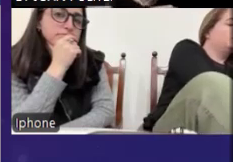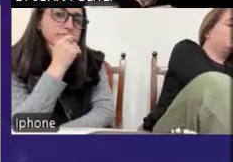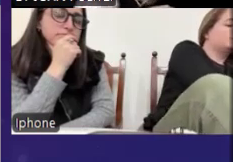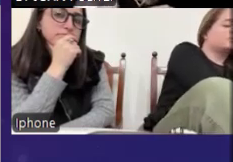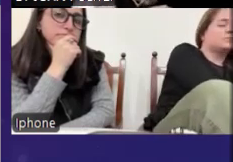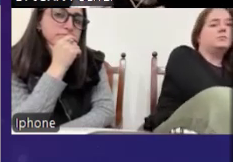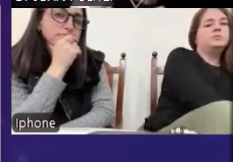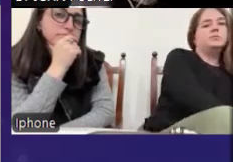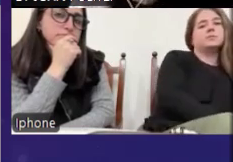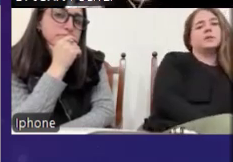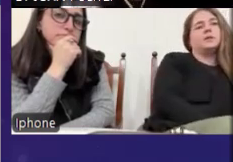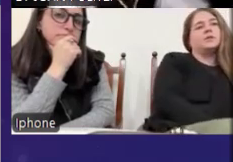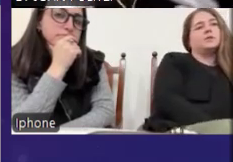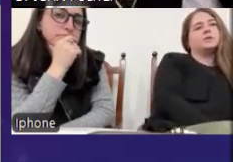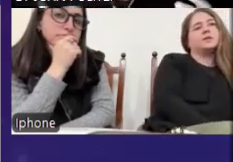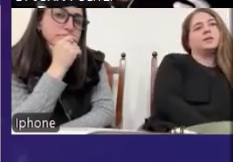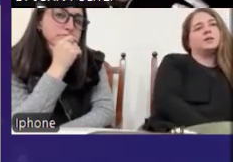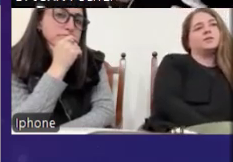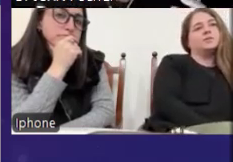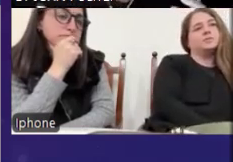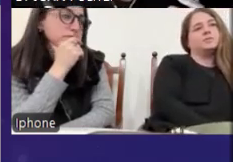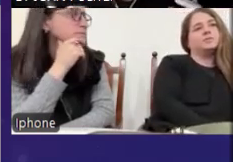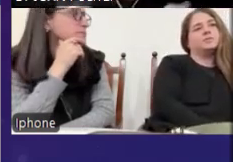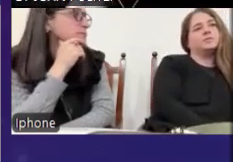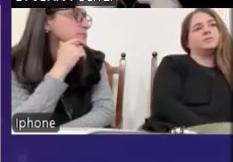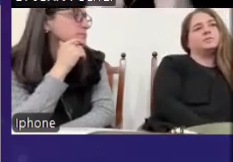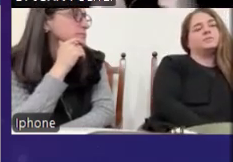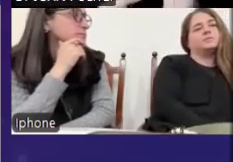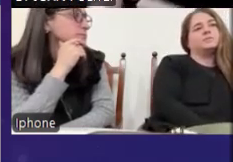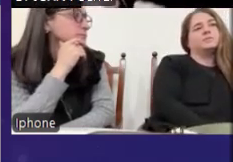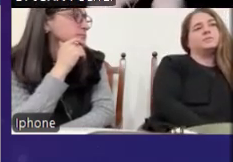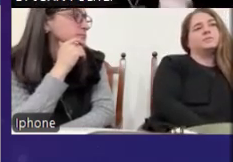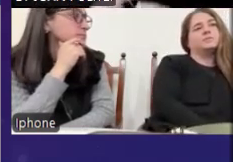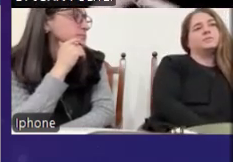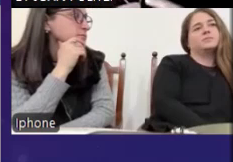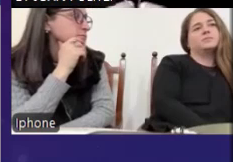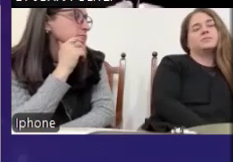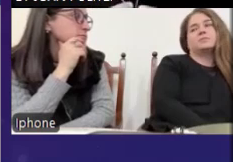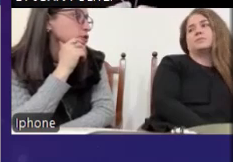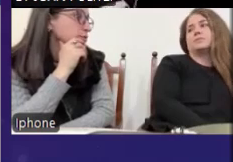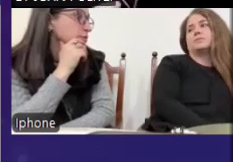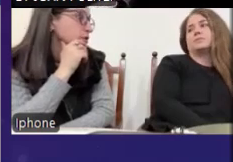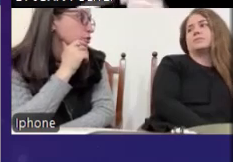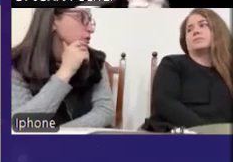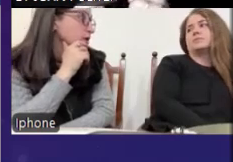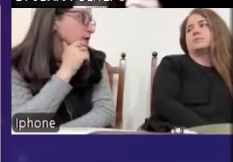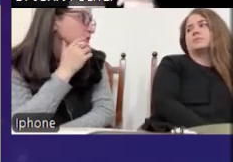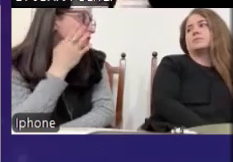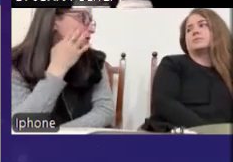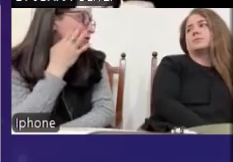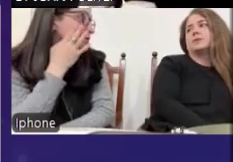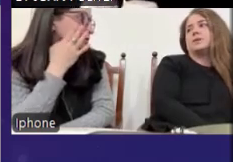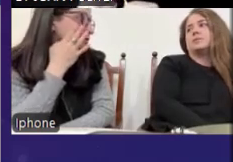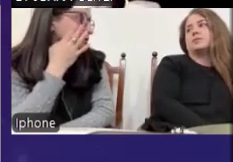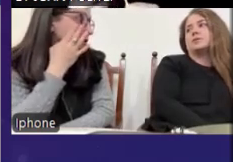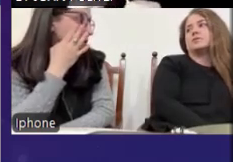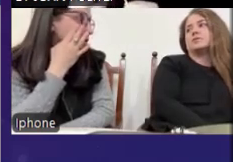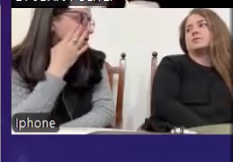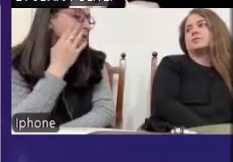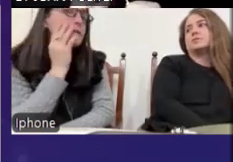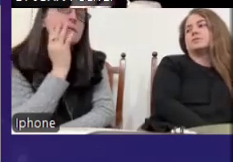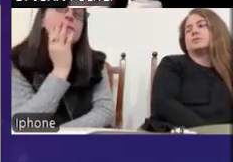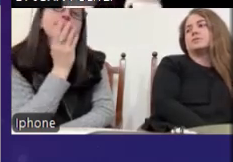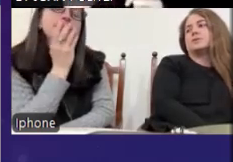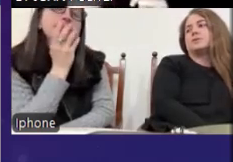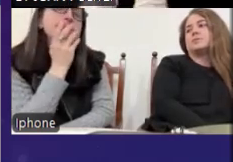suerte, el hígado es un tejido de rápida replicación. Es decir, las células del hígado viven